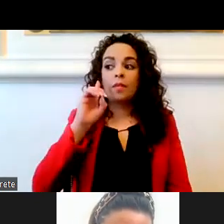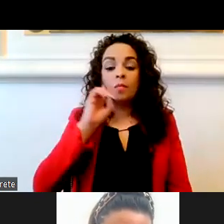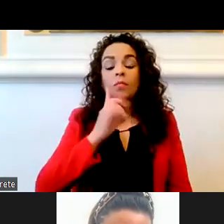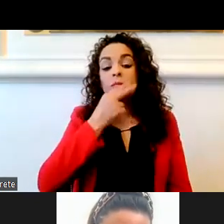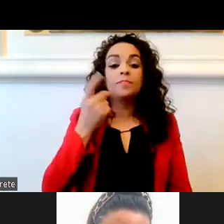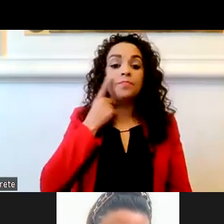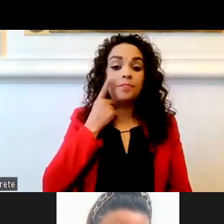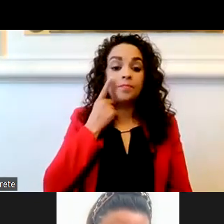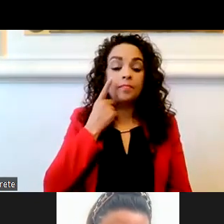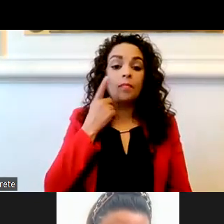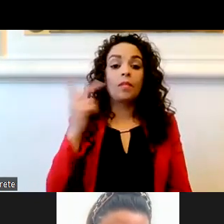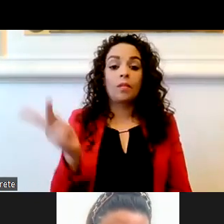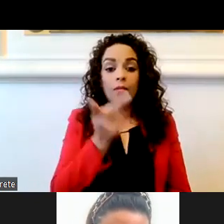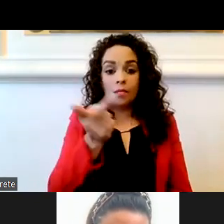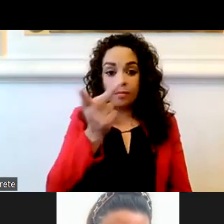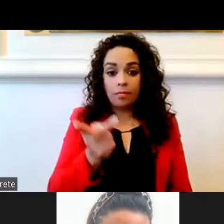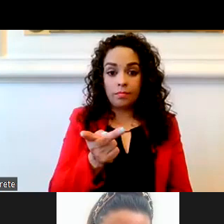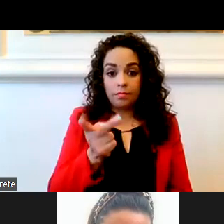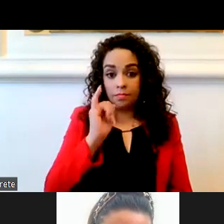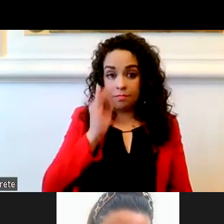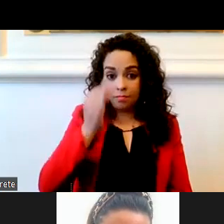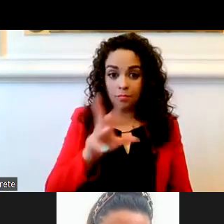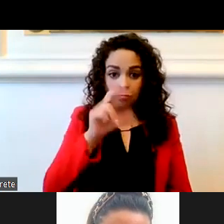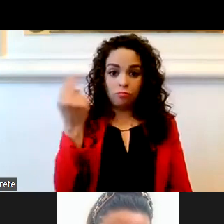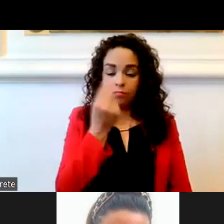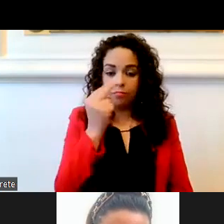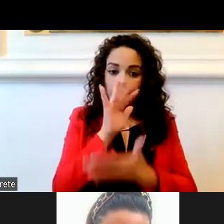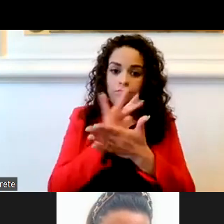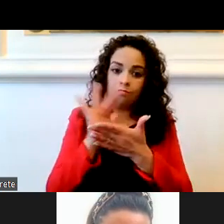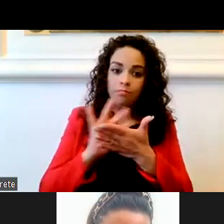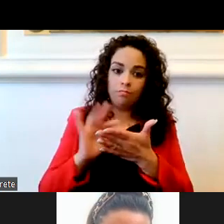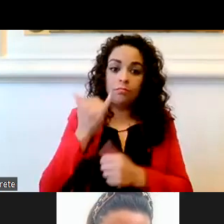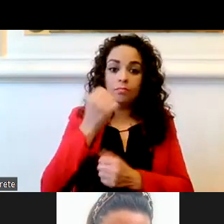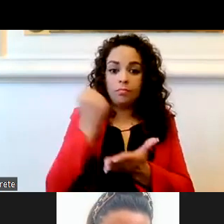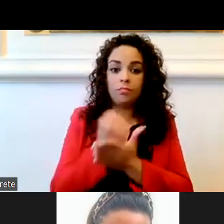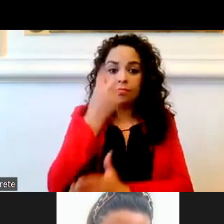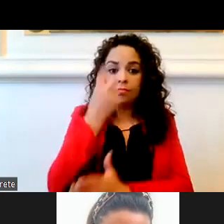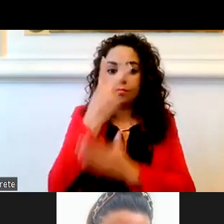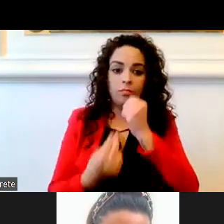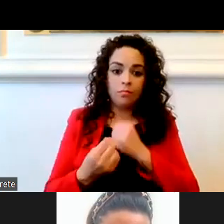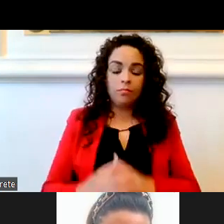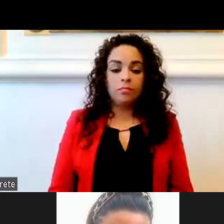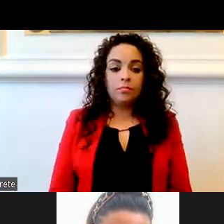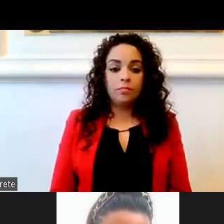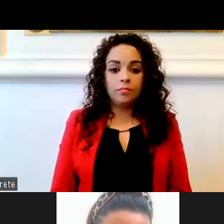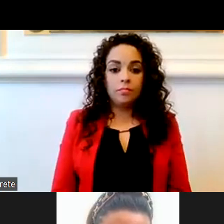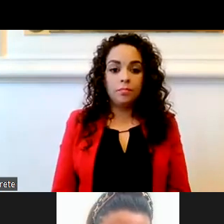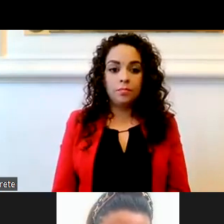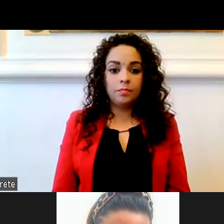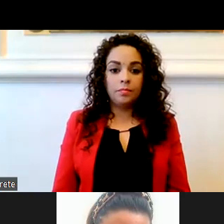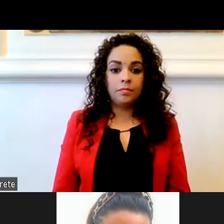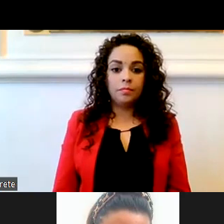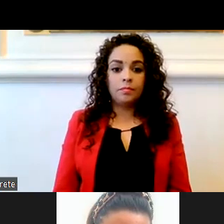acuerdo en dispensar la lectura del orden del día y aprobarla en un mismo acto. ¿Alguna diputada